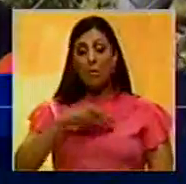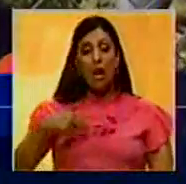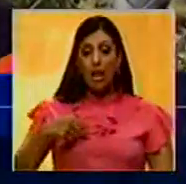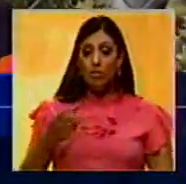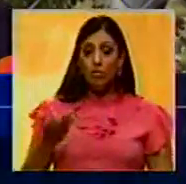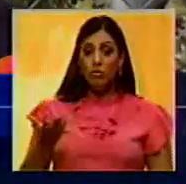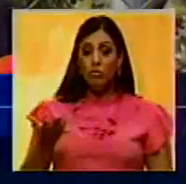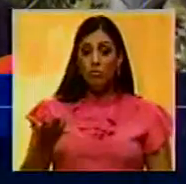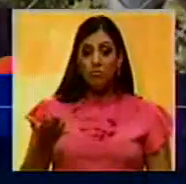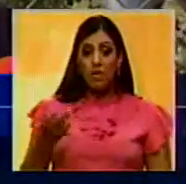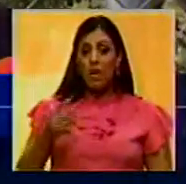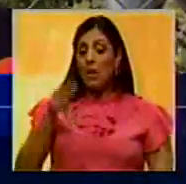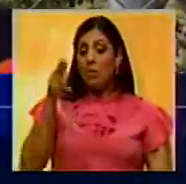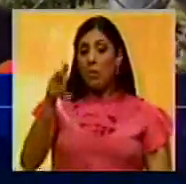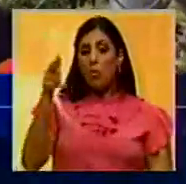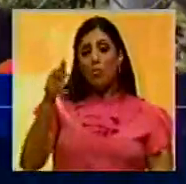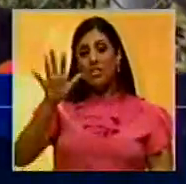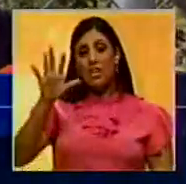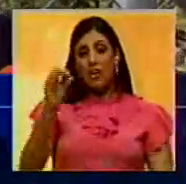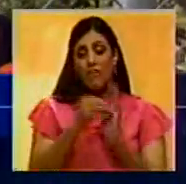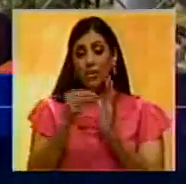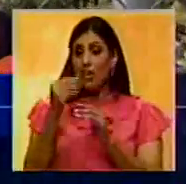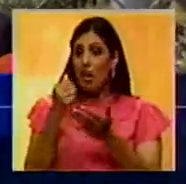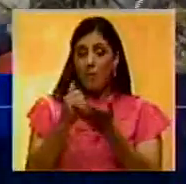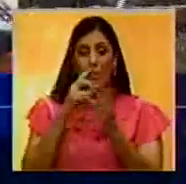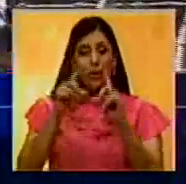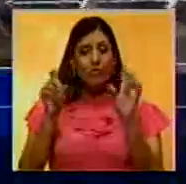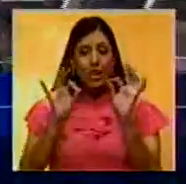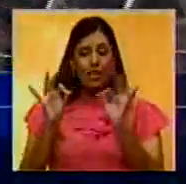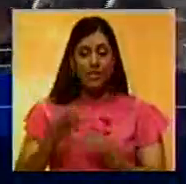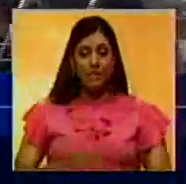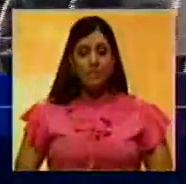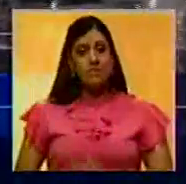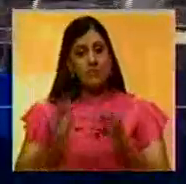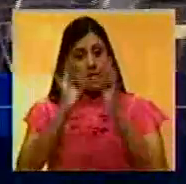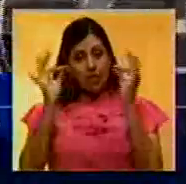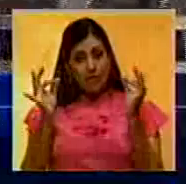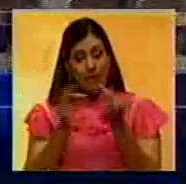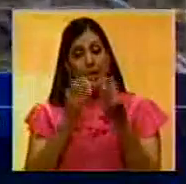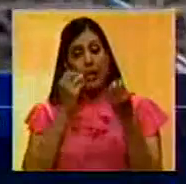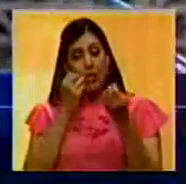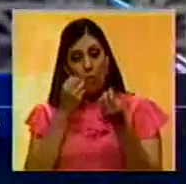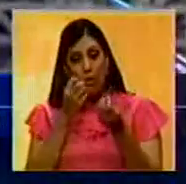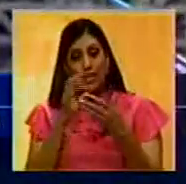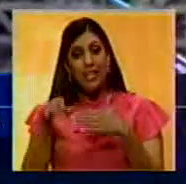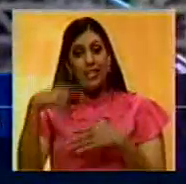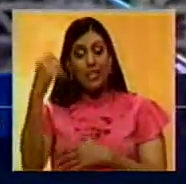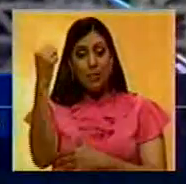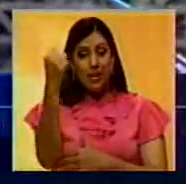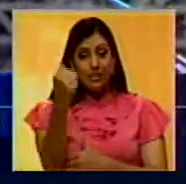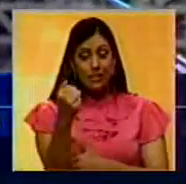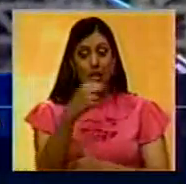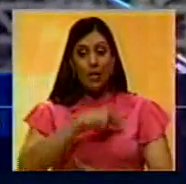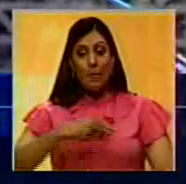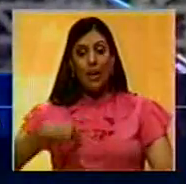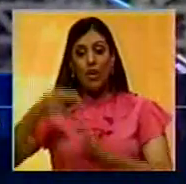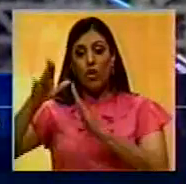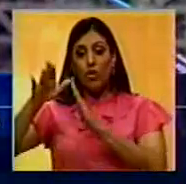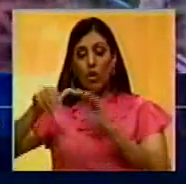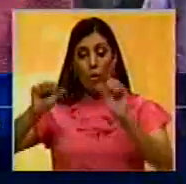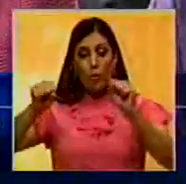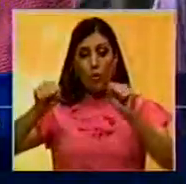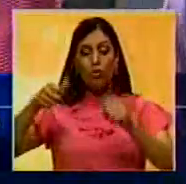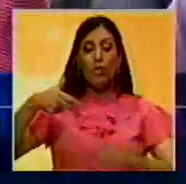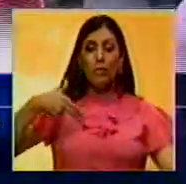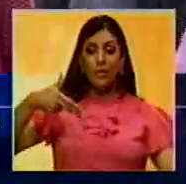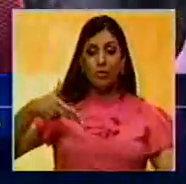me están diciendo es que le metieron 5 tiros sin pregunta, pues. Sus familiares declararon que luego de asesinarlo, los delincuentes robaron su moto y